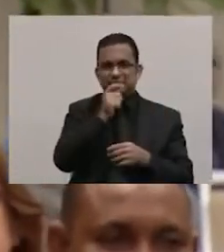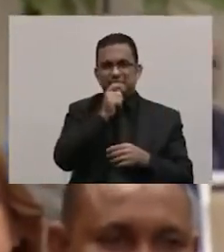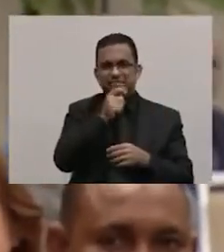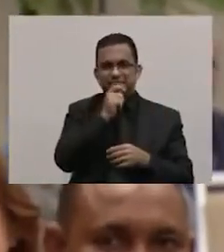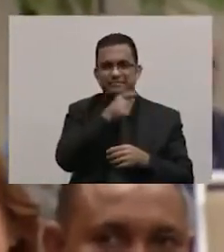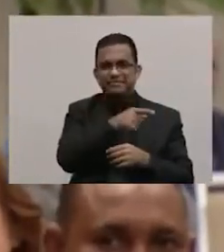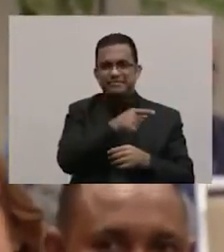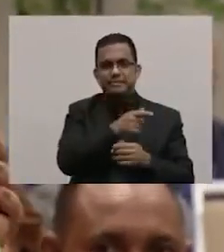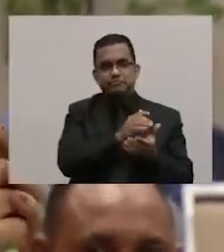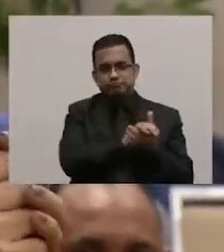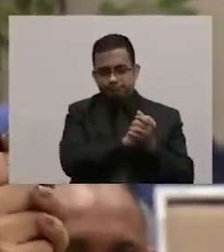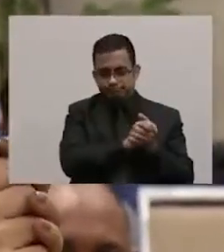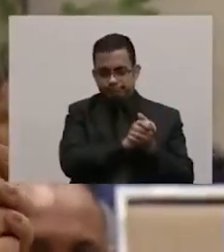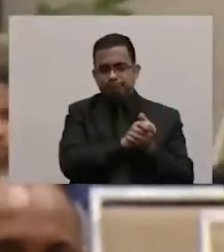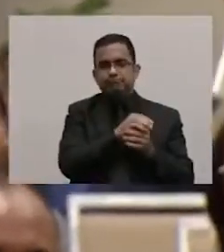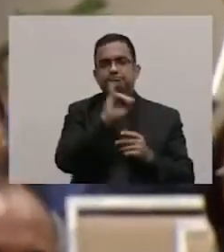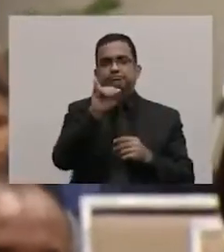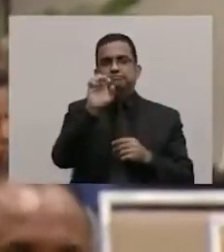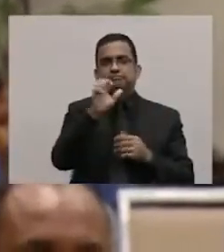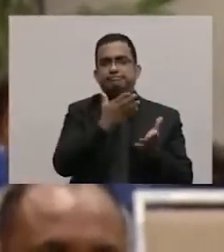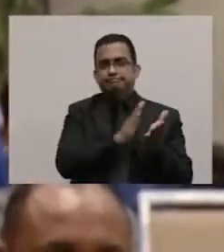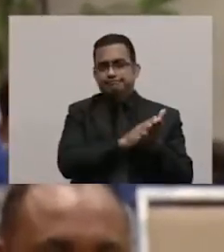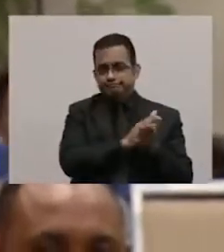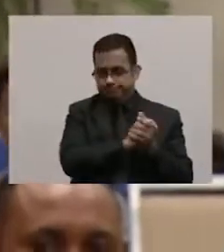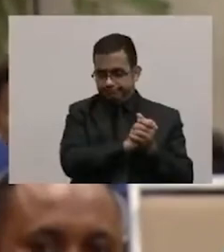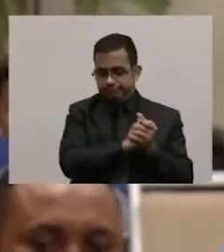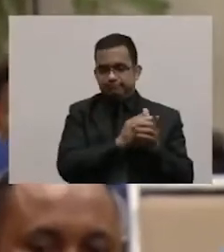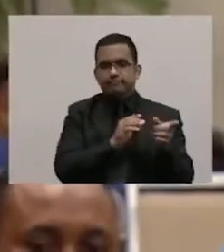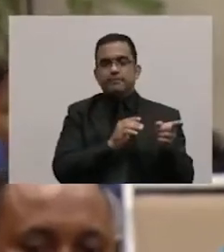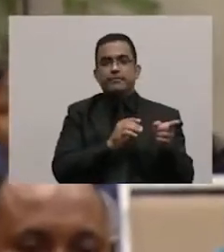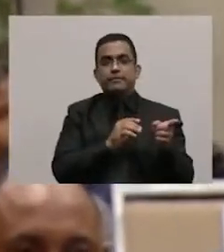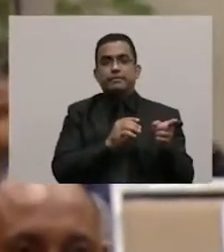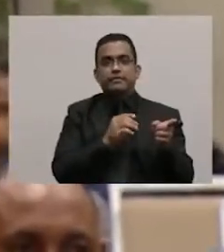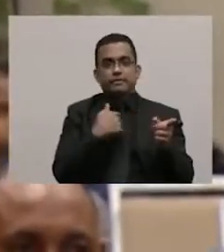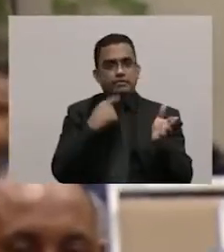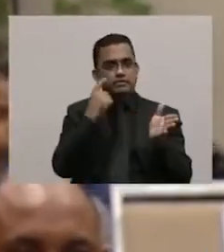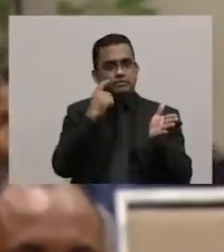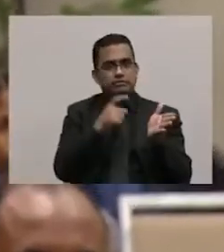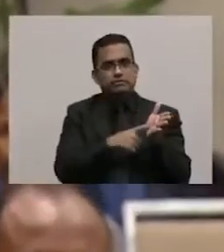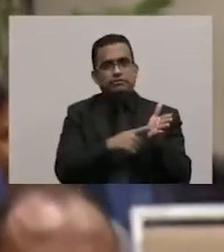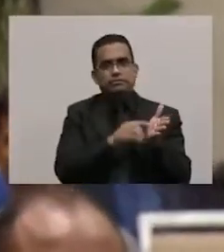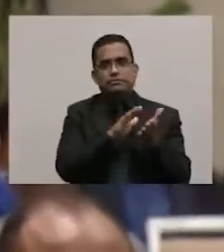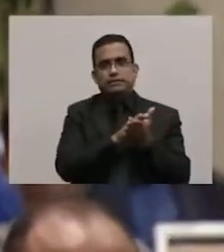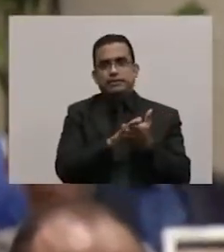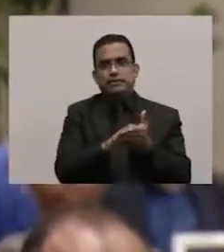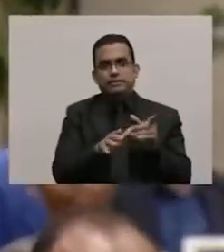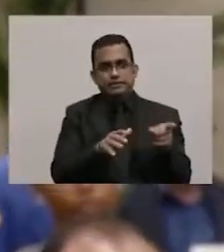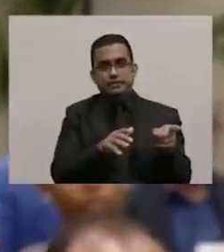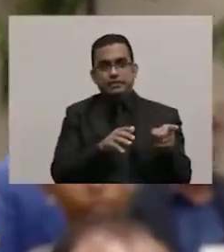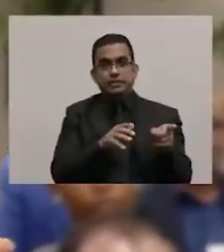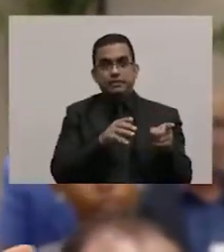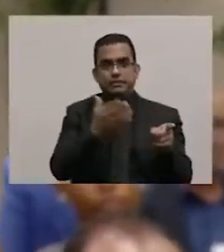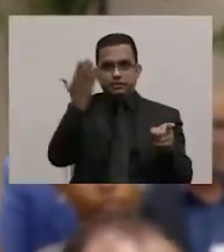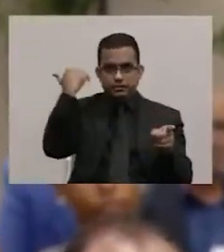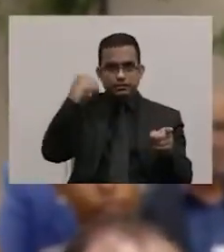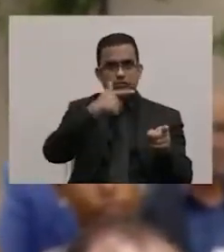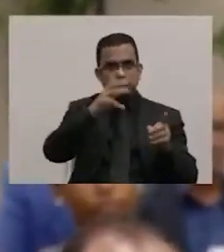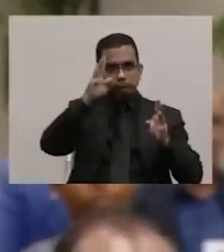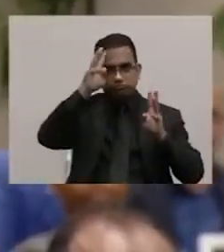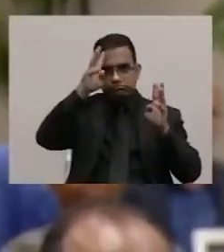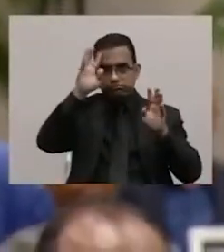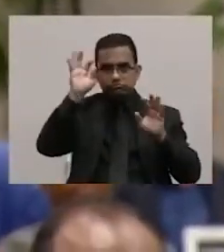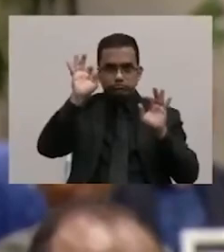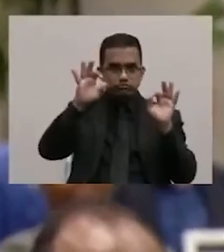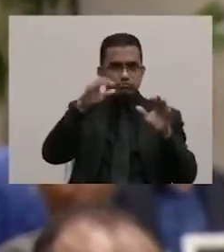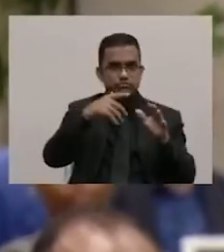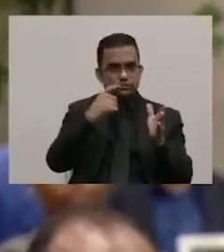Periodistas junto a la Junta Central Electoral, esta última. Debo reconocer que junto a esta y otras iniciativas está